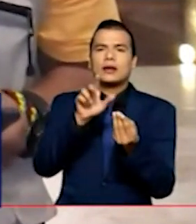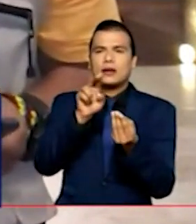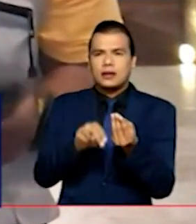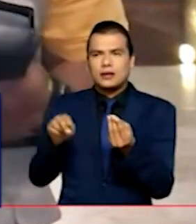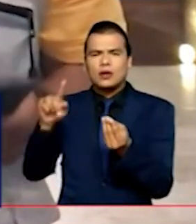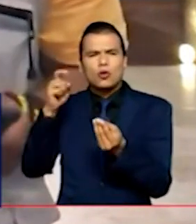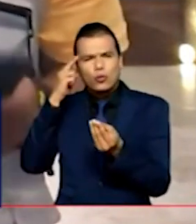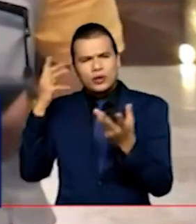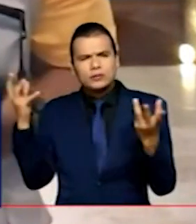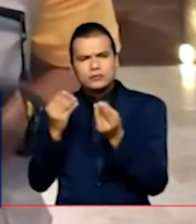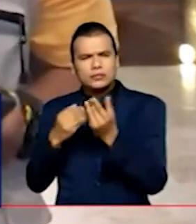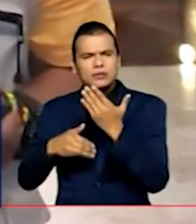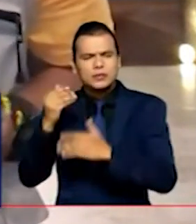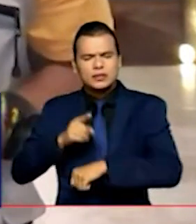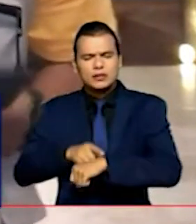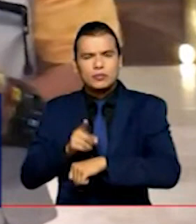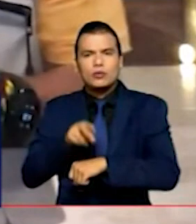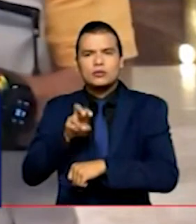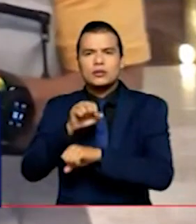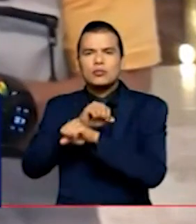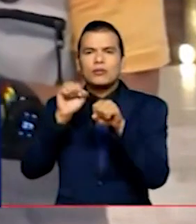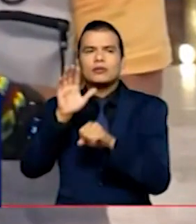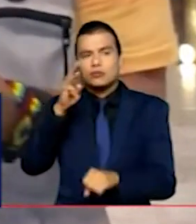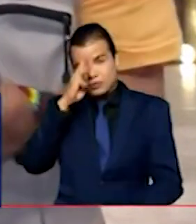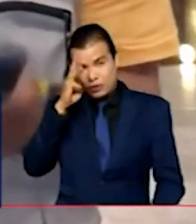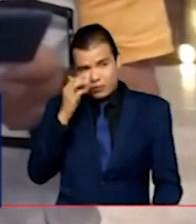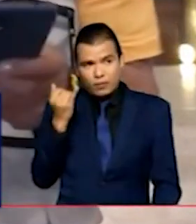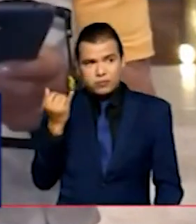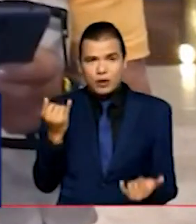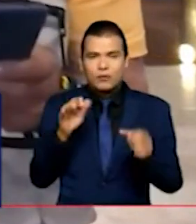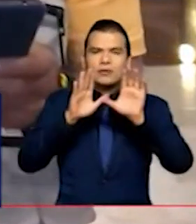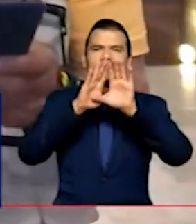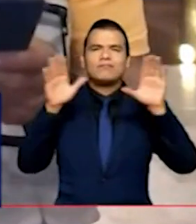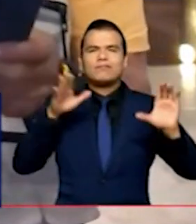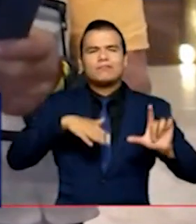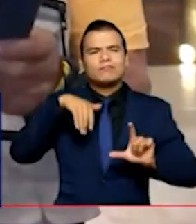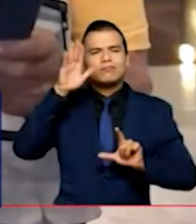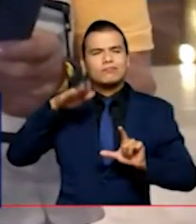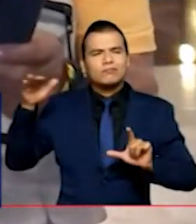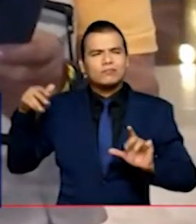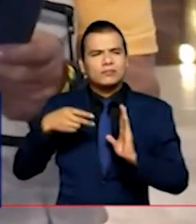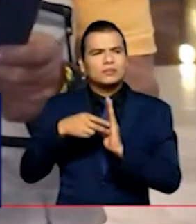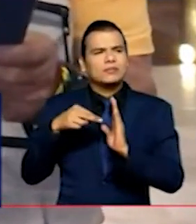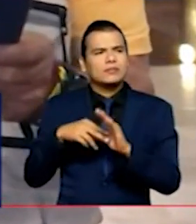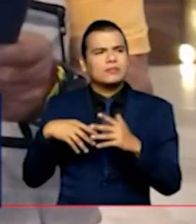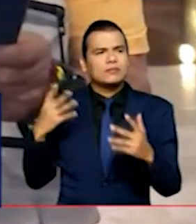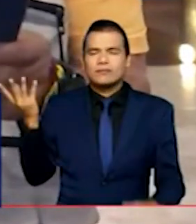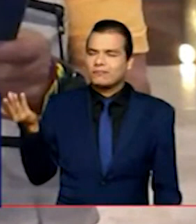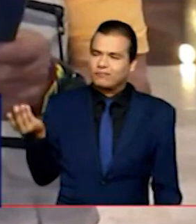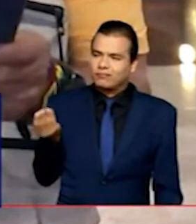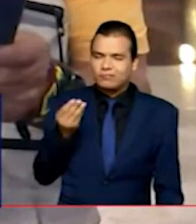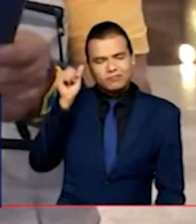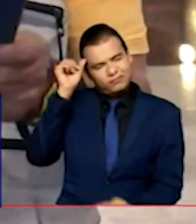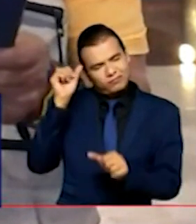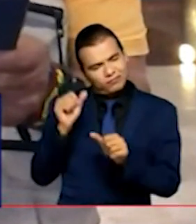a las 7:30 de la mañana, hora mexicana. Yo los dejo con este mural a mi espalda que significa los que llegan con sus recuerdos